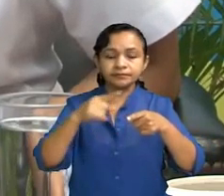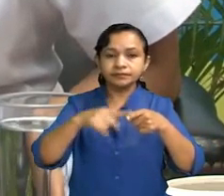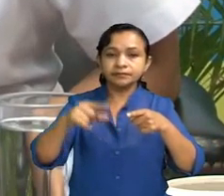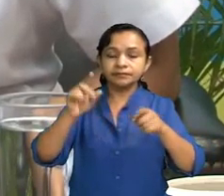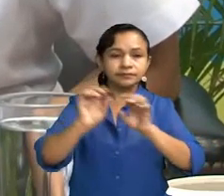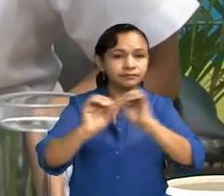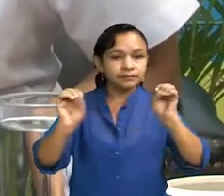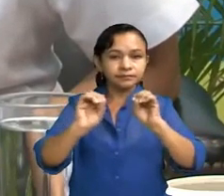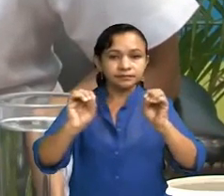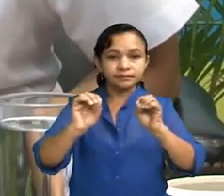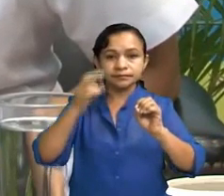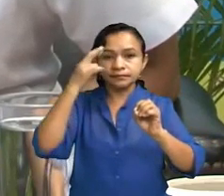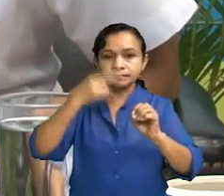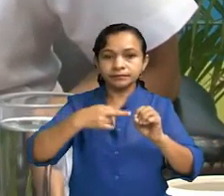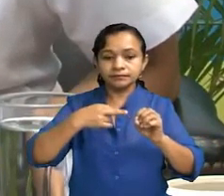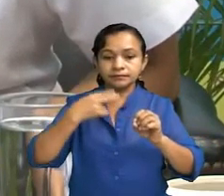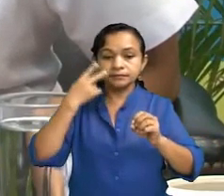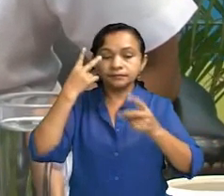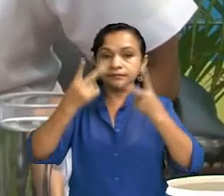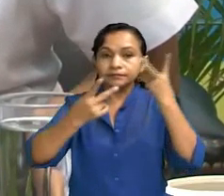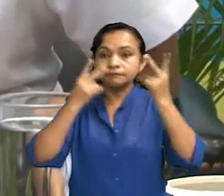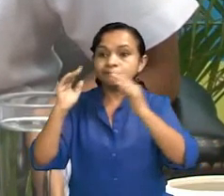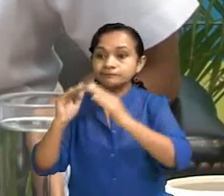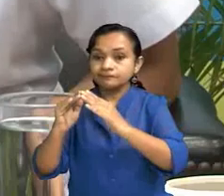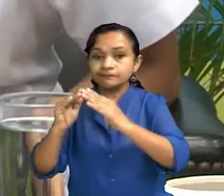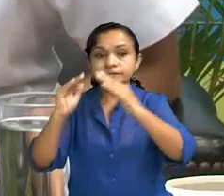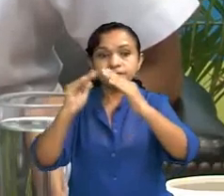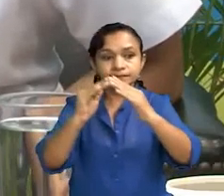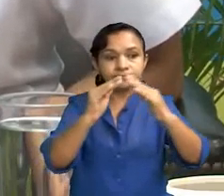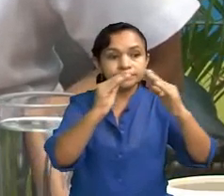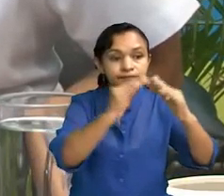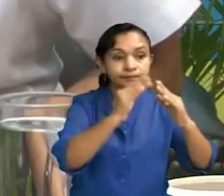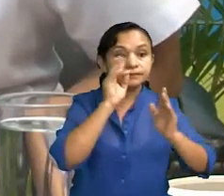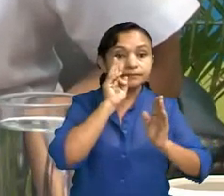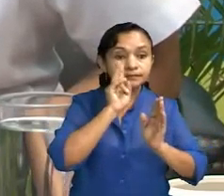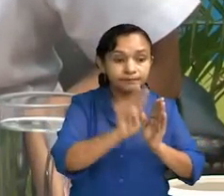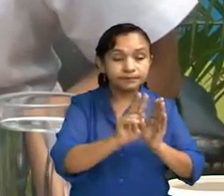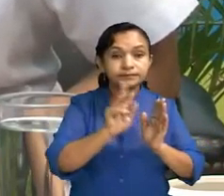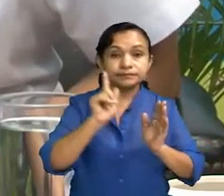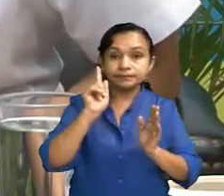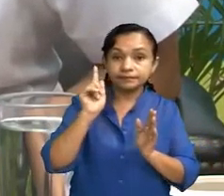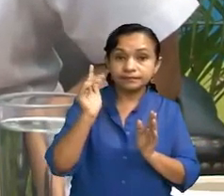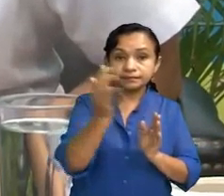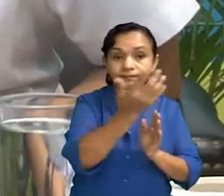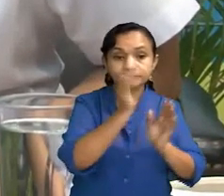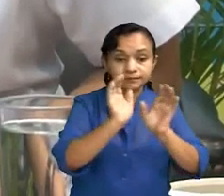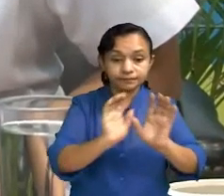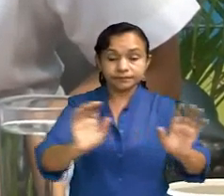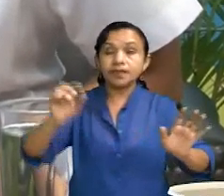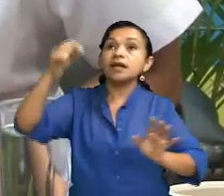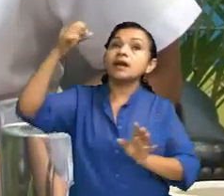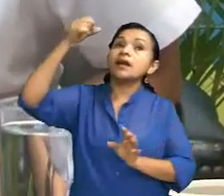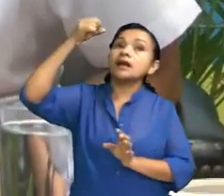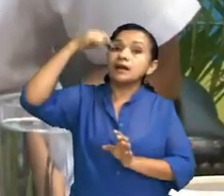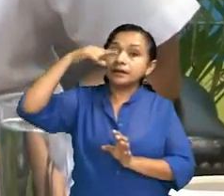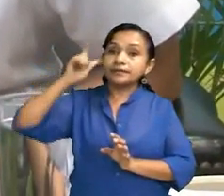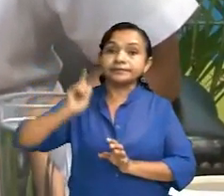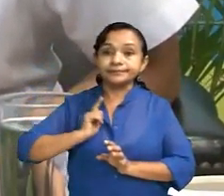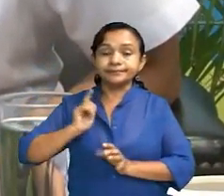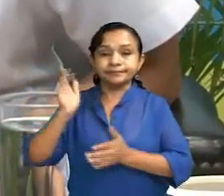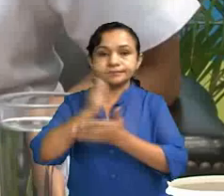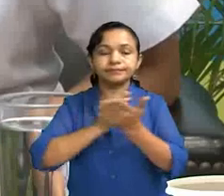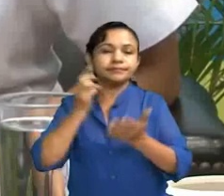nos encargamos de hacer la visita casa a casa para lograr que todos los niños queden vacunados. Porque a veces hay